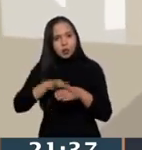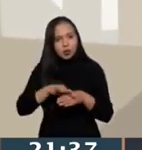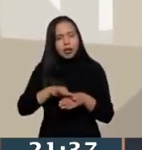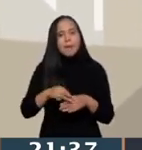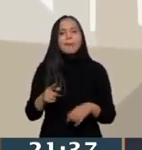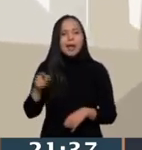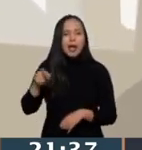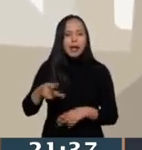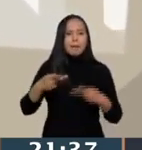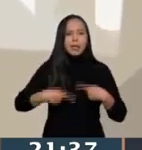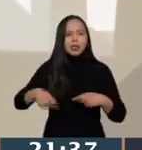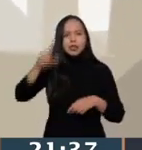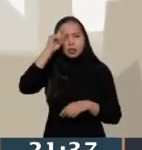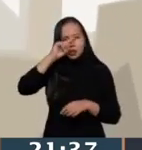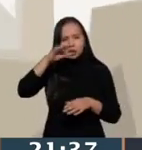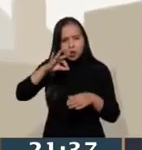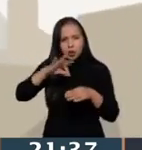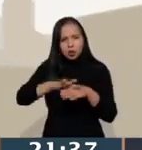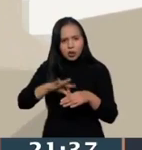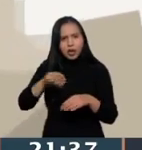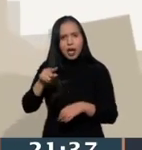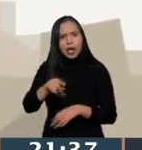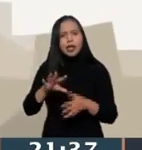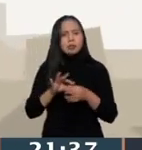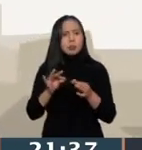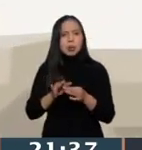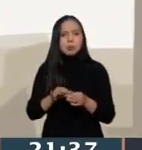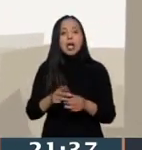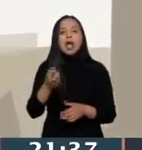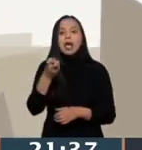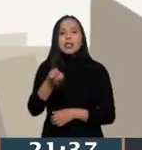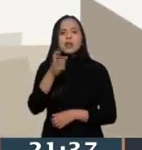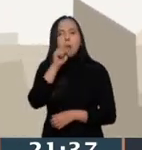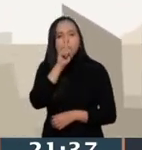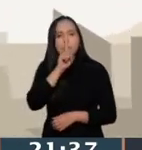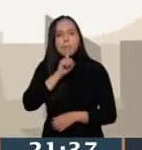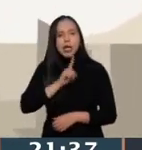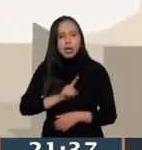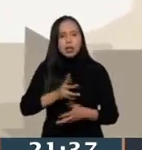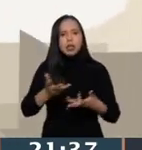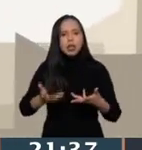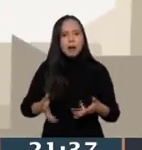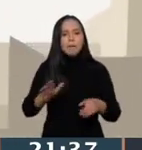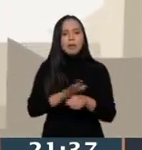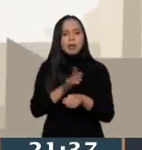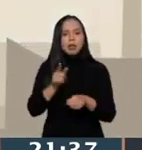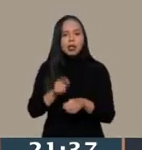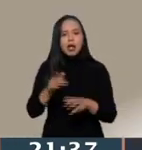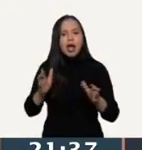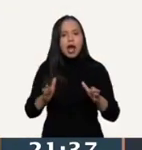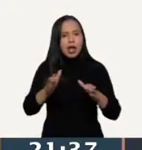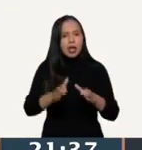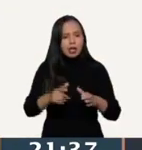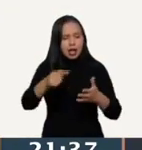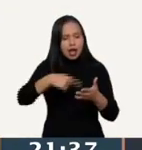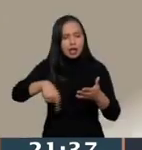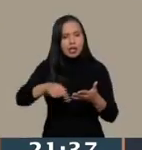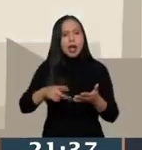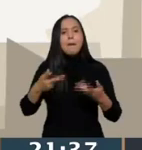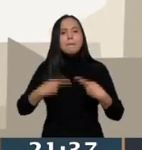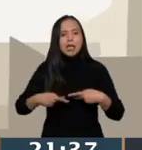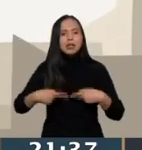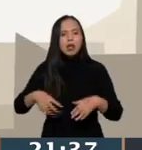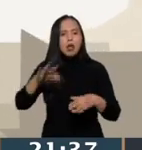del INE, Arturo Castillo, justamente desmintió que se pretende inflar la lista nominal de connacionales que ejercen su voto en el